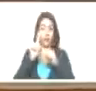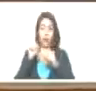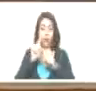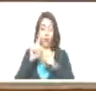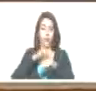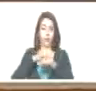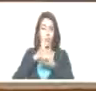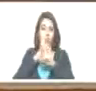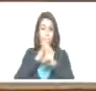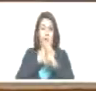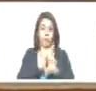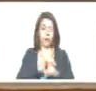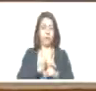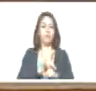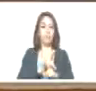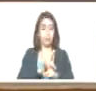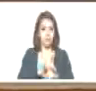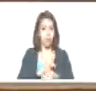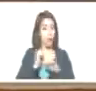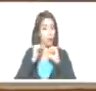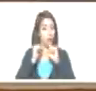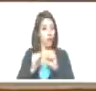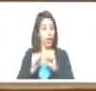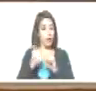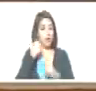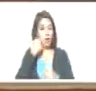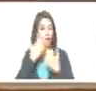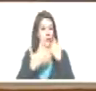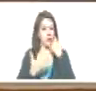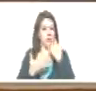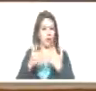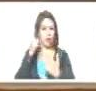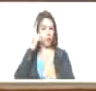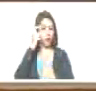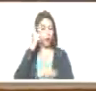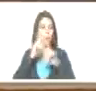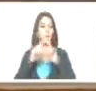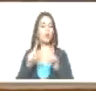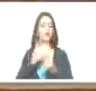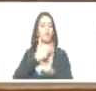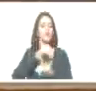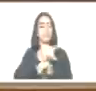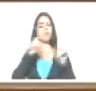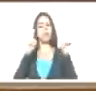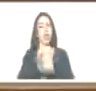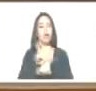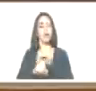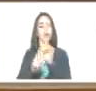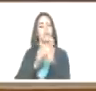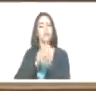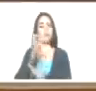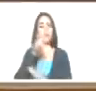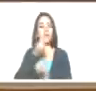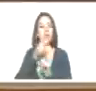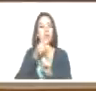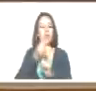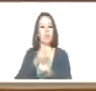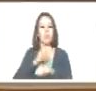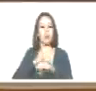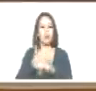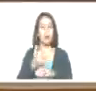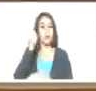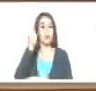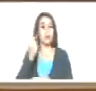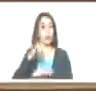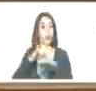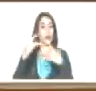tan intemperante como la grosería que escuchamos, pero vamos a trascender a eso, diputado, porque es mucho más grave y mucho más